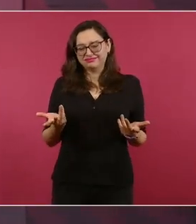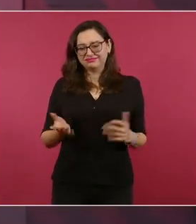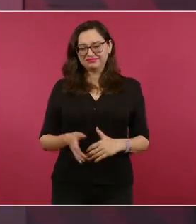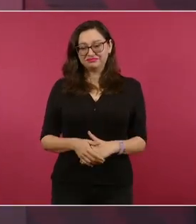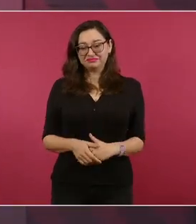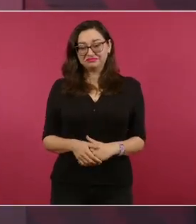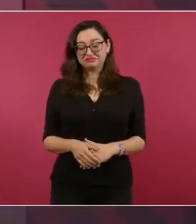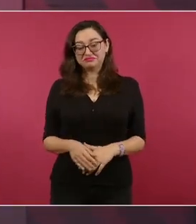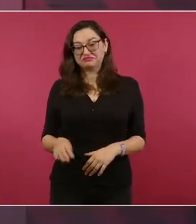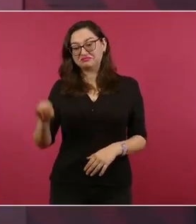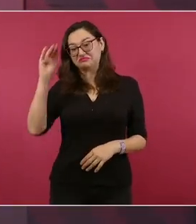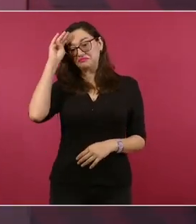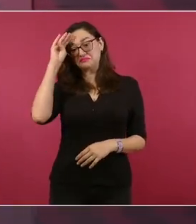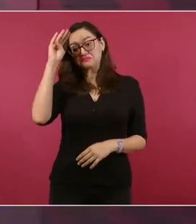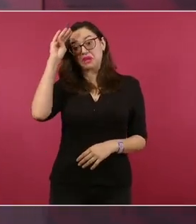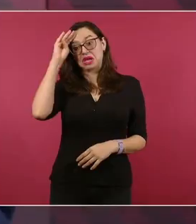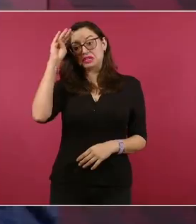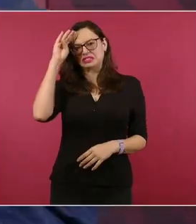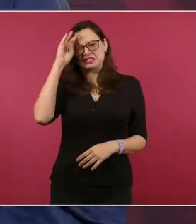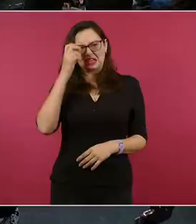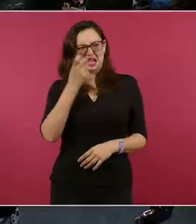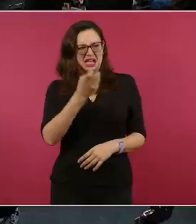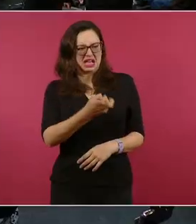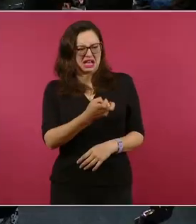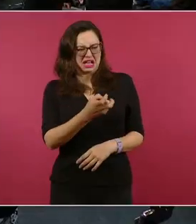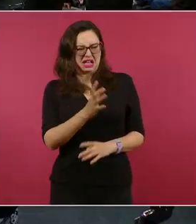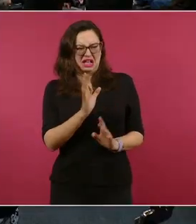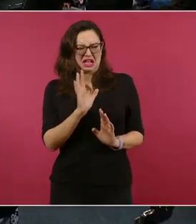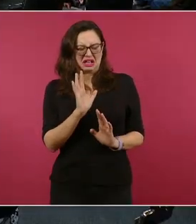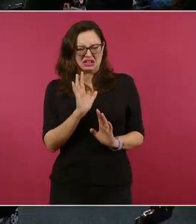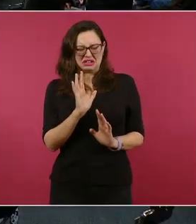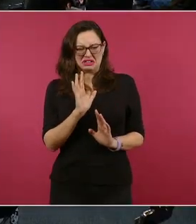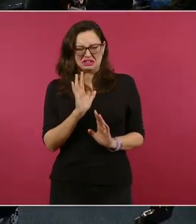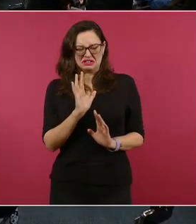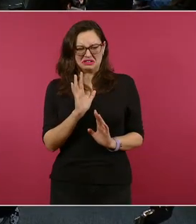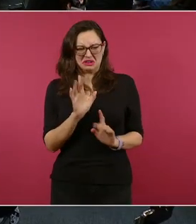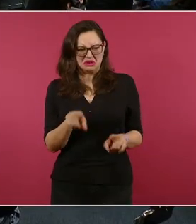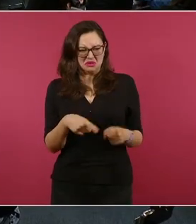que pensó, pues, y hay que respetarlo, de que